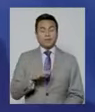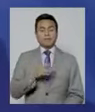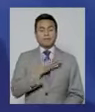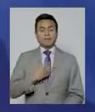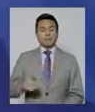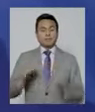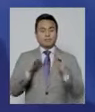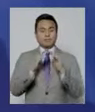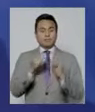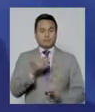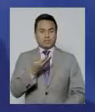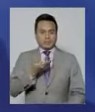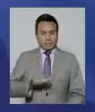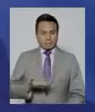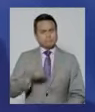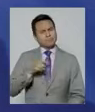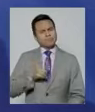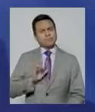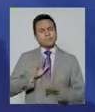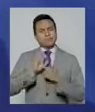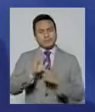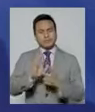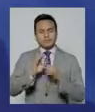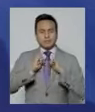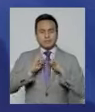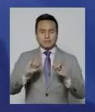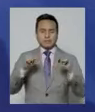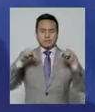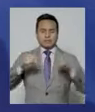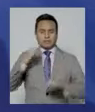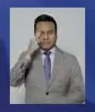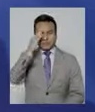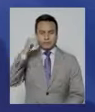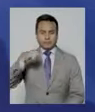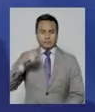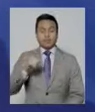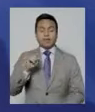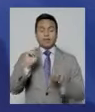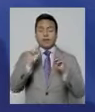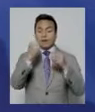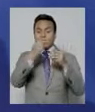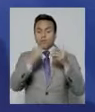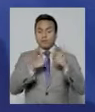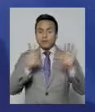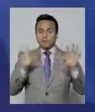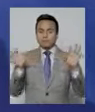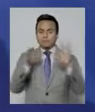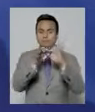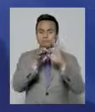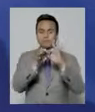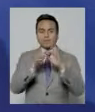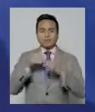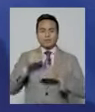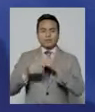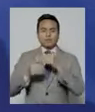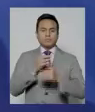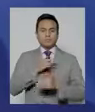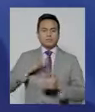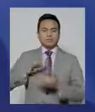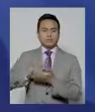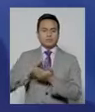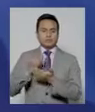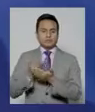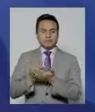Palacio de la Moneda, quisiera transmitir hoy día algunos aspectos relacionados con el funcionamiento del Ministerio de